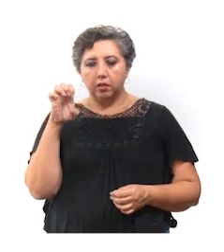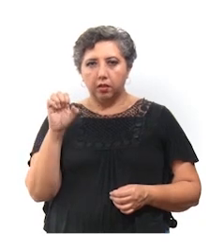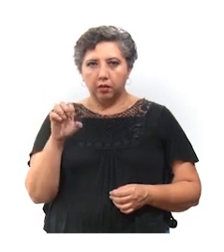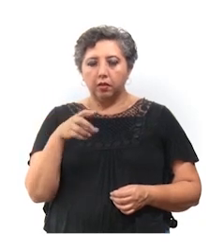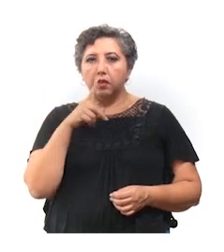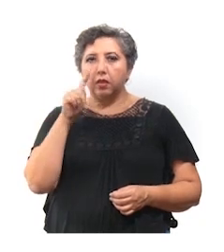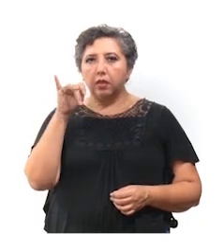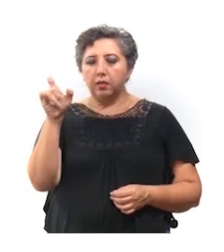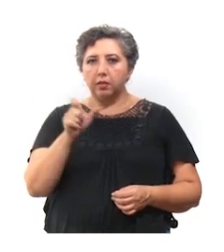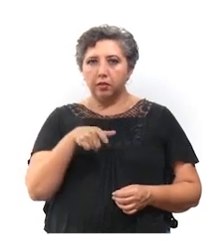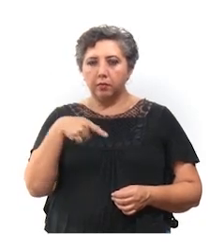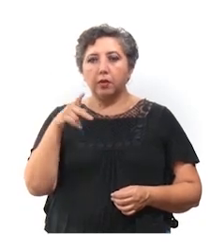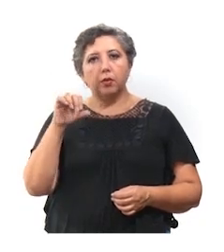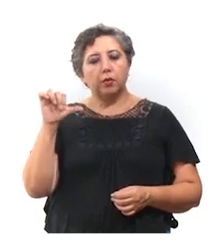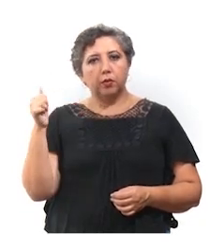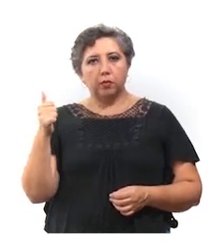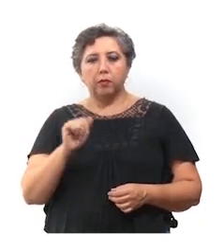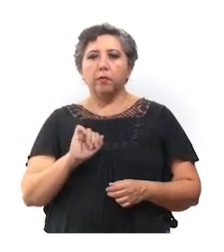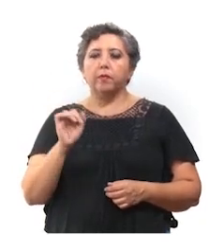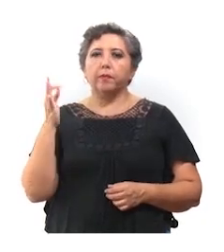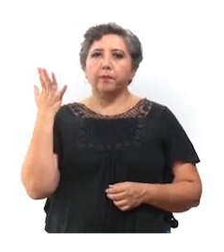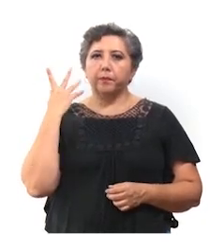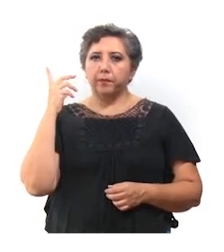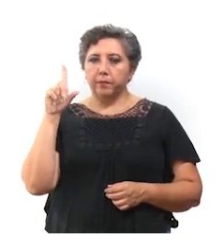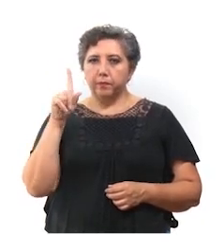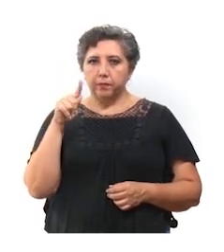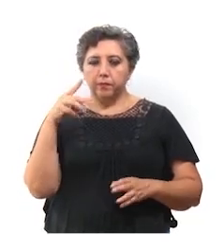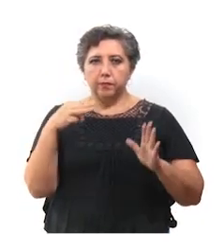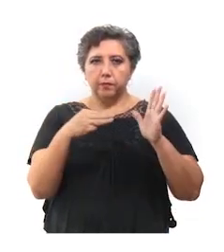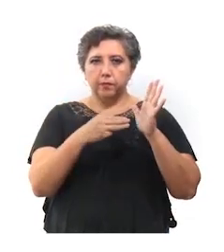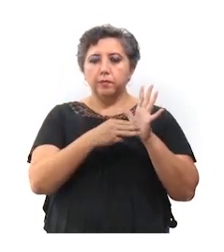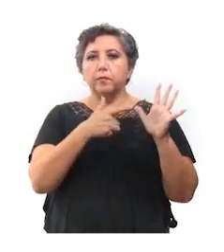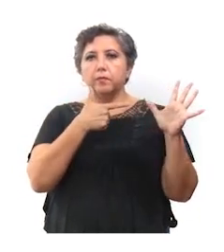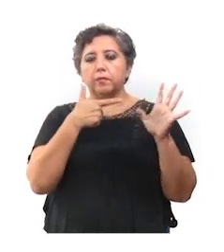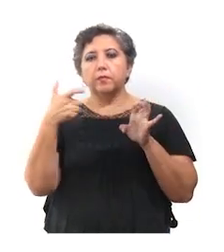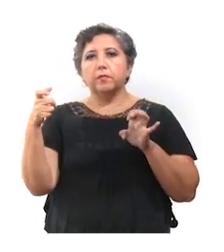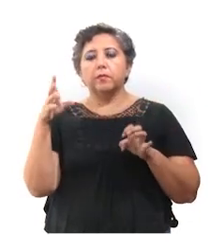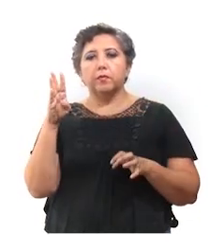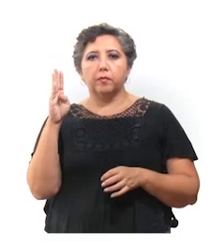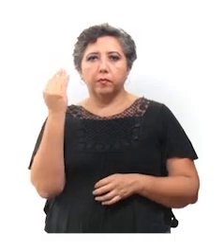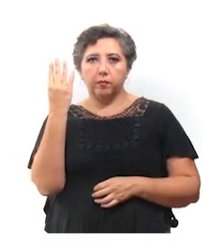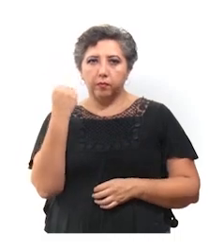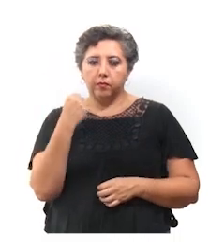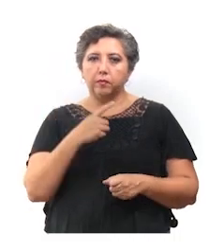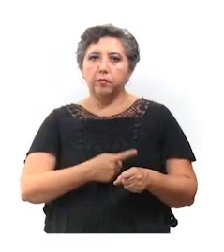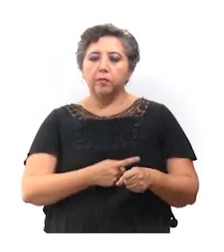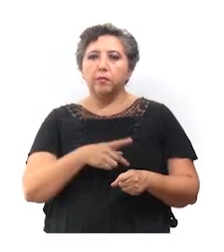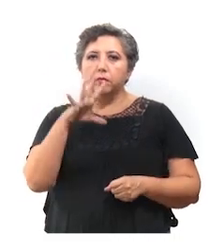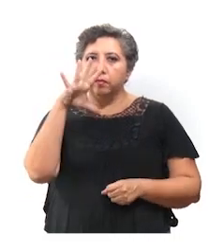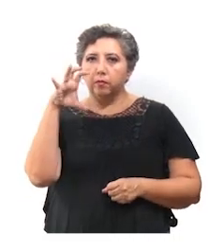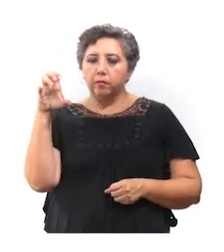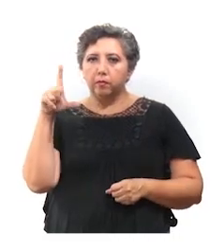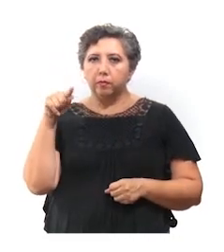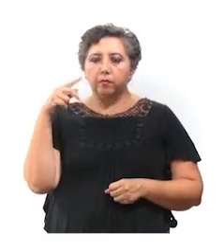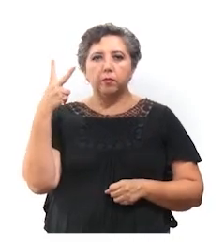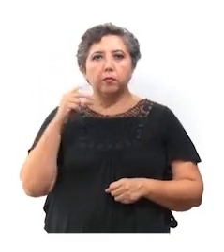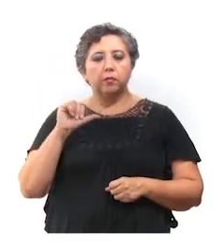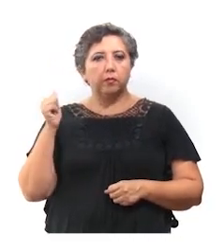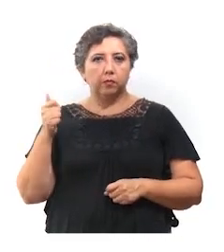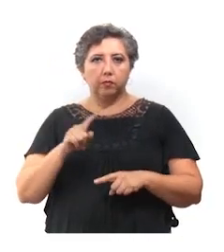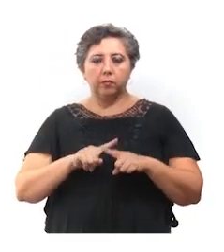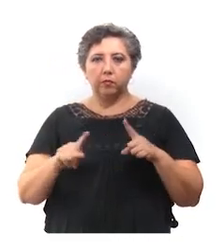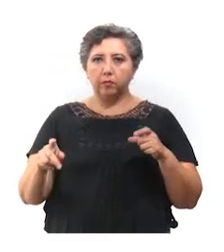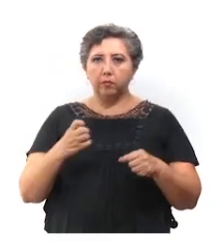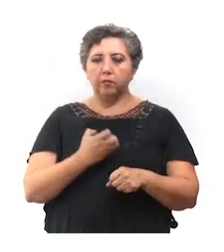Temozón, Tixpehual y 1 foráneo. De los 70.799 casos positivos, 572 son de